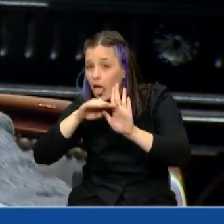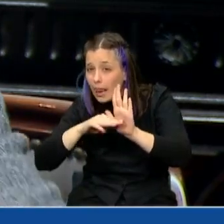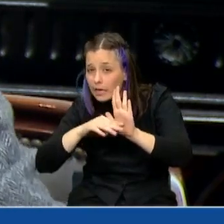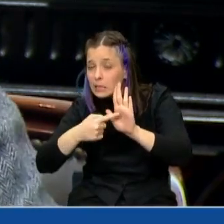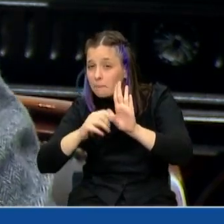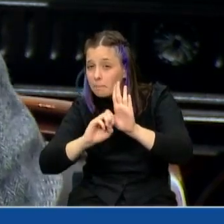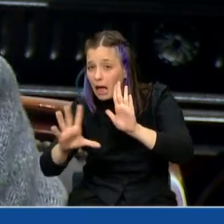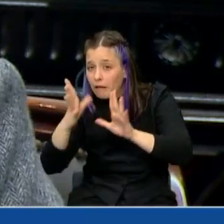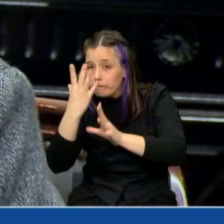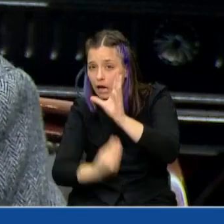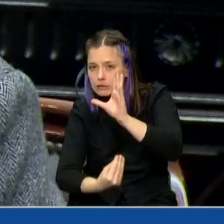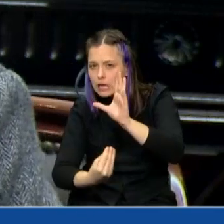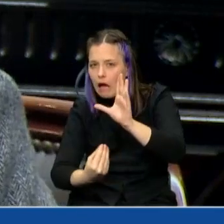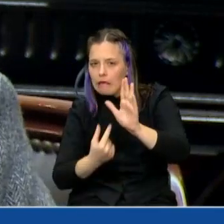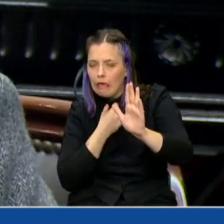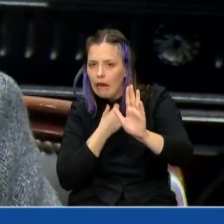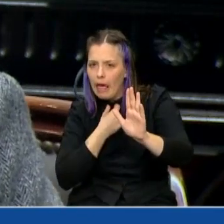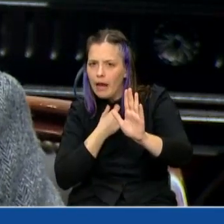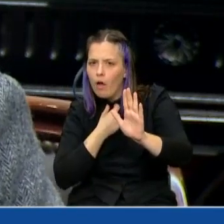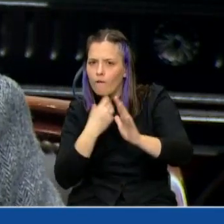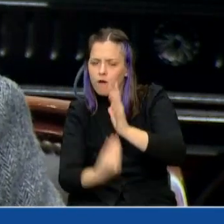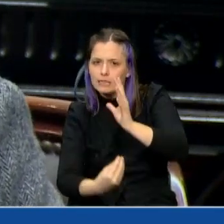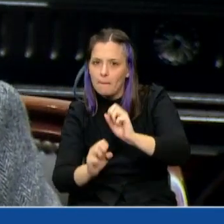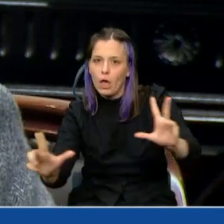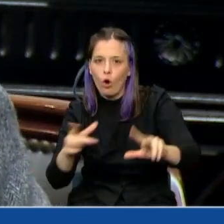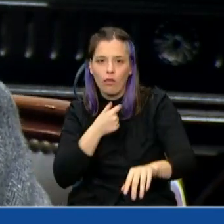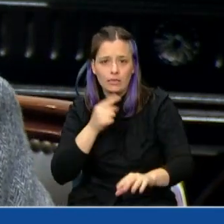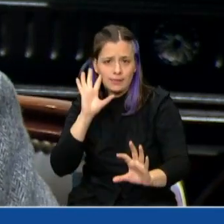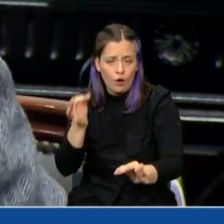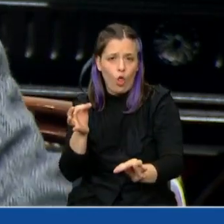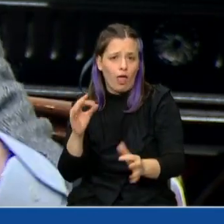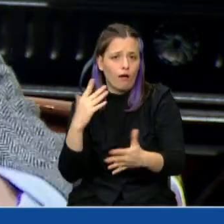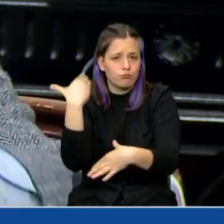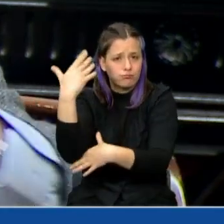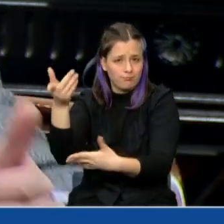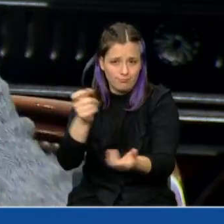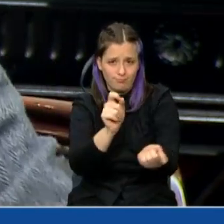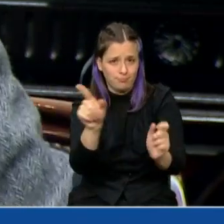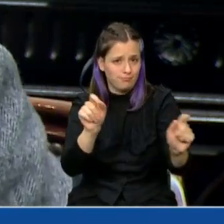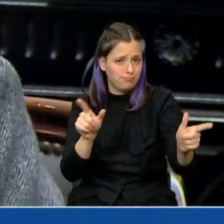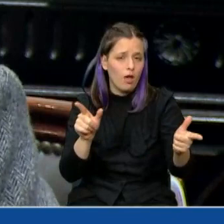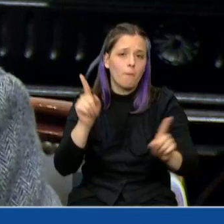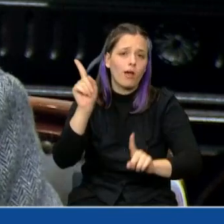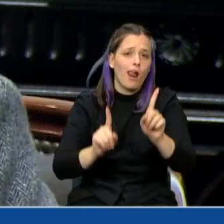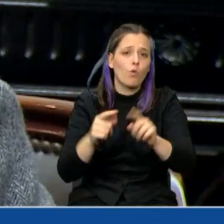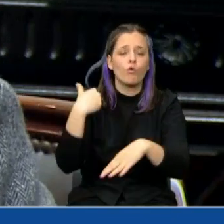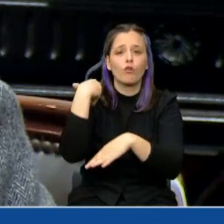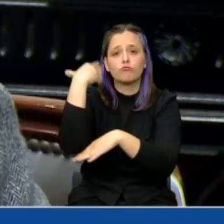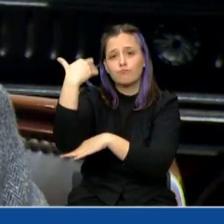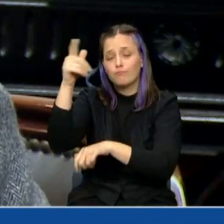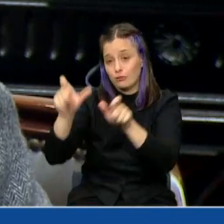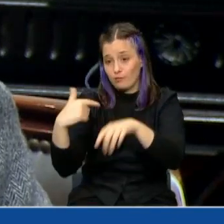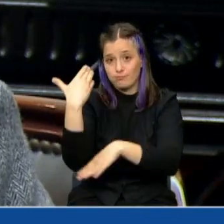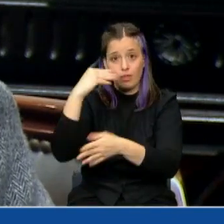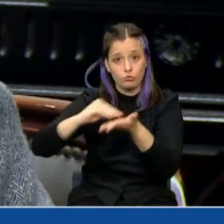un defecto de la ley, que es la pretensión de proteger a los inquilinos,